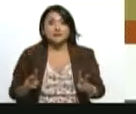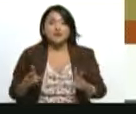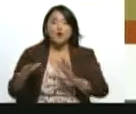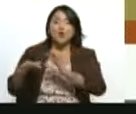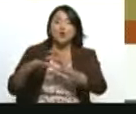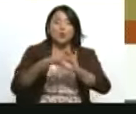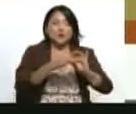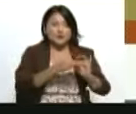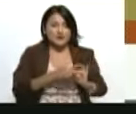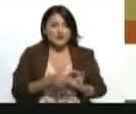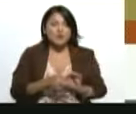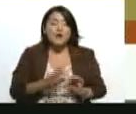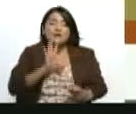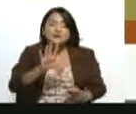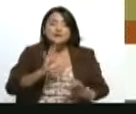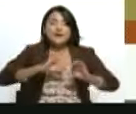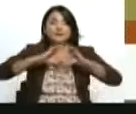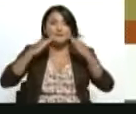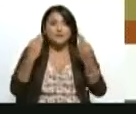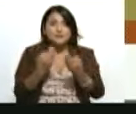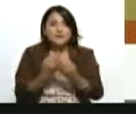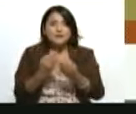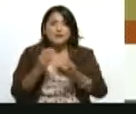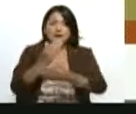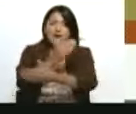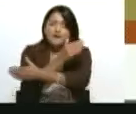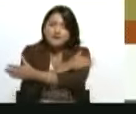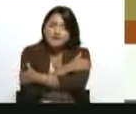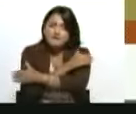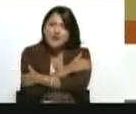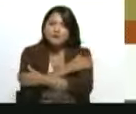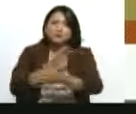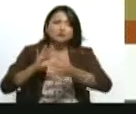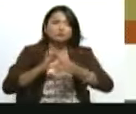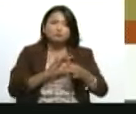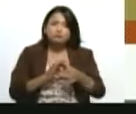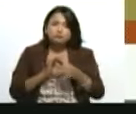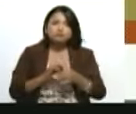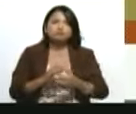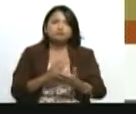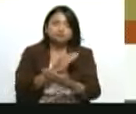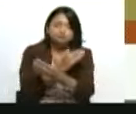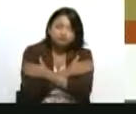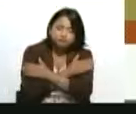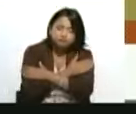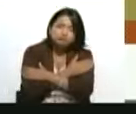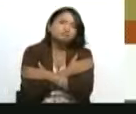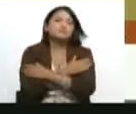que sean la familia, que nos podamos dar un abrazo en cualquier momento, que seamos capaces